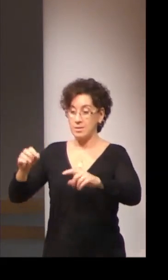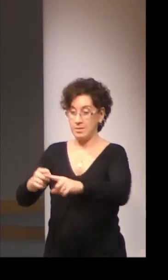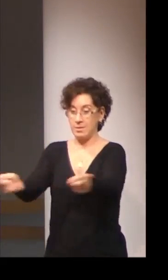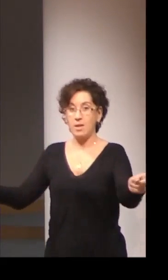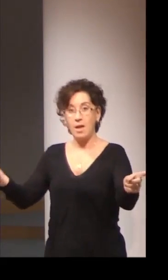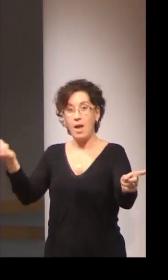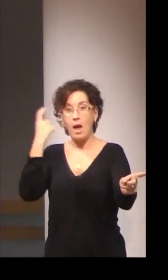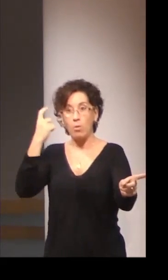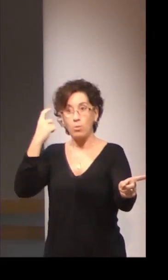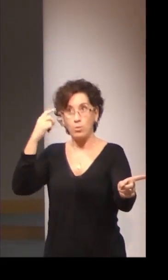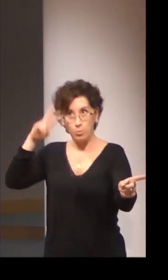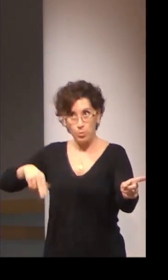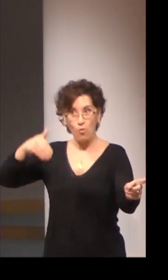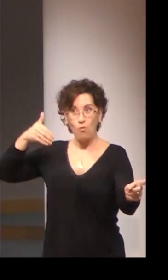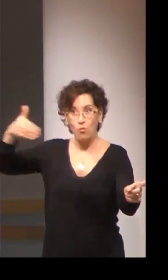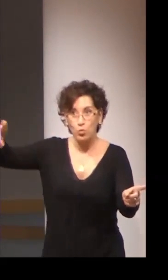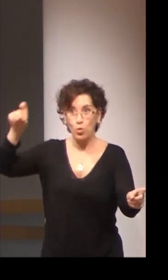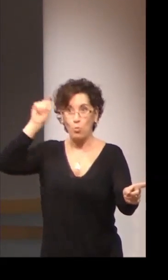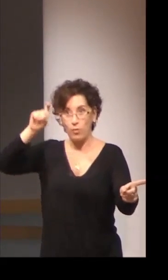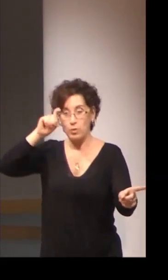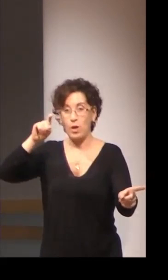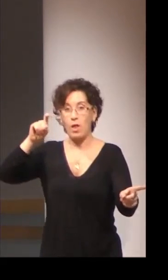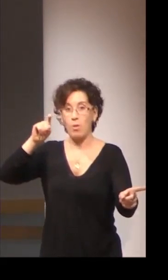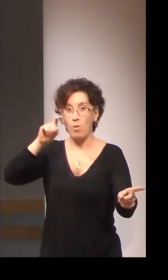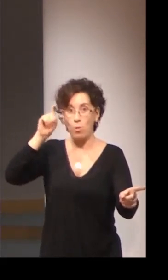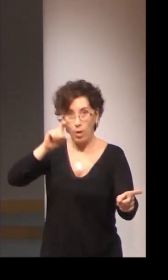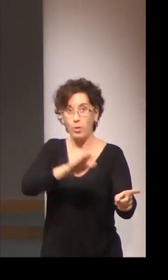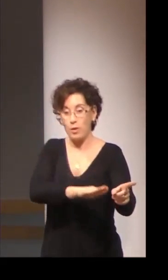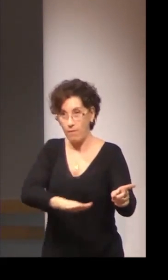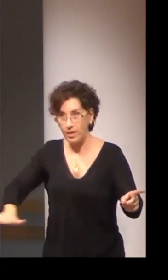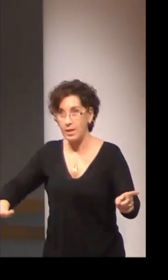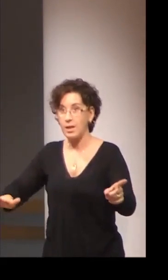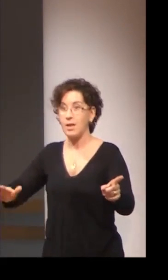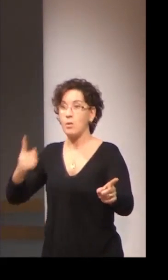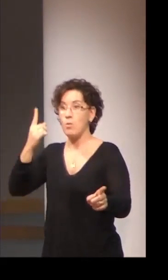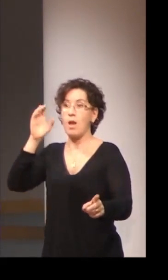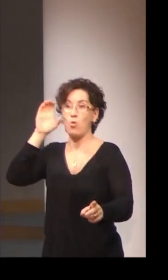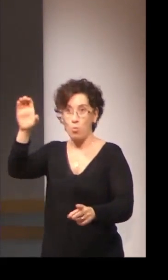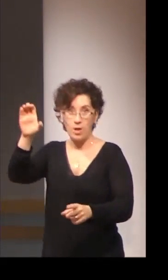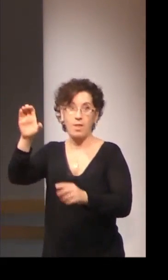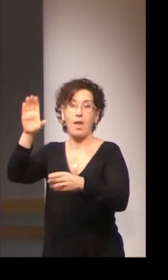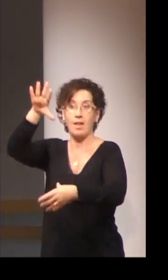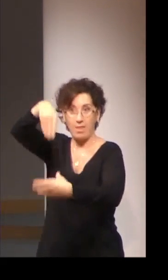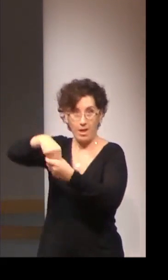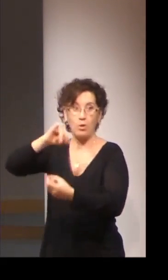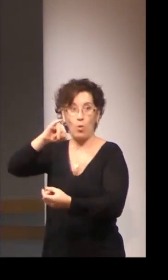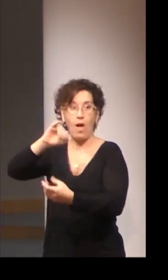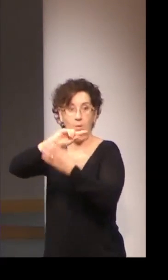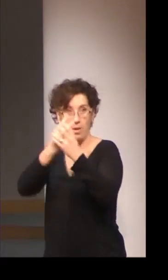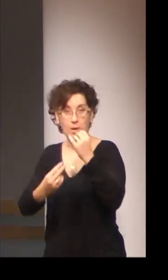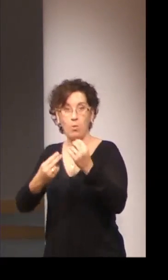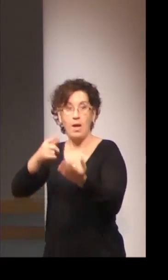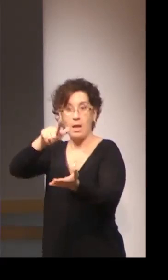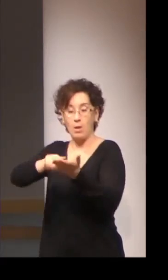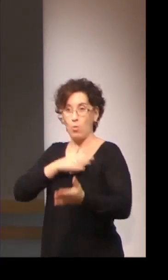Educación infantil en una comunidad bilingüe eh con una lengua propia Gallego y la lengua